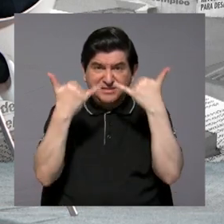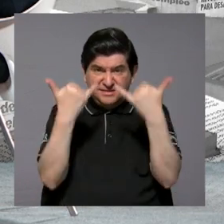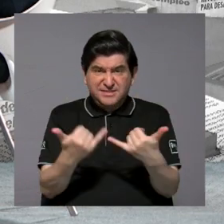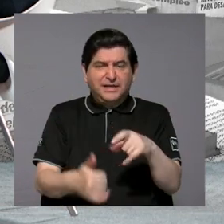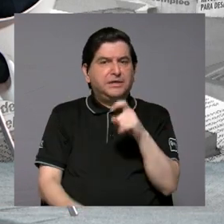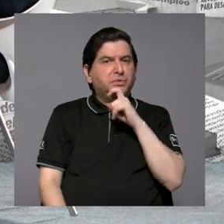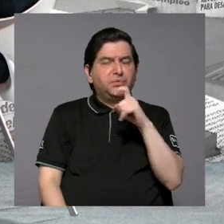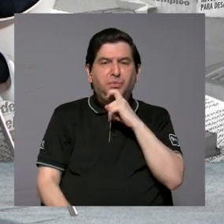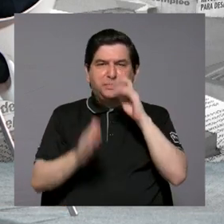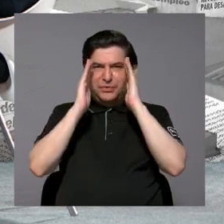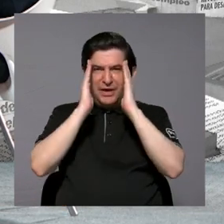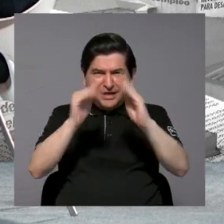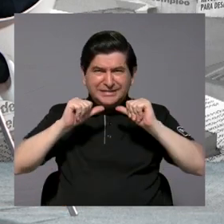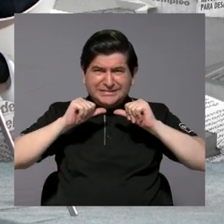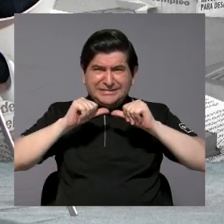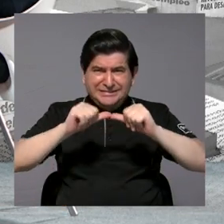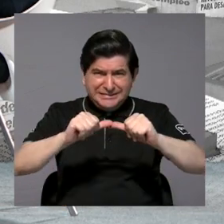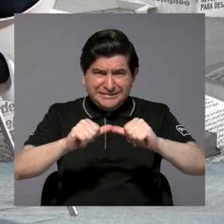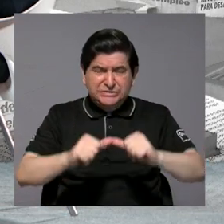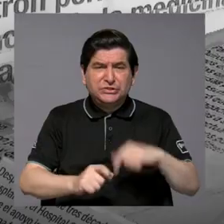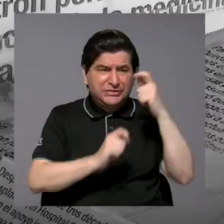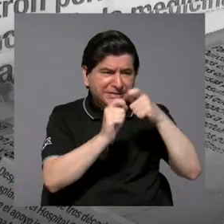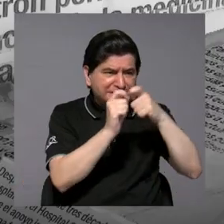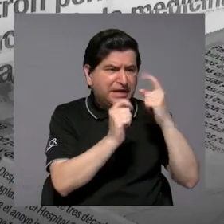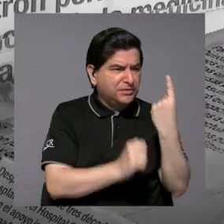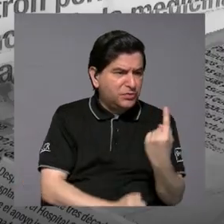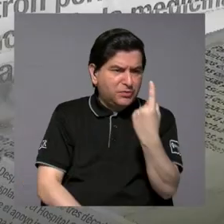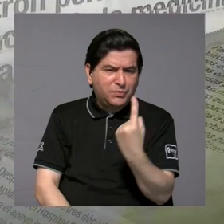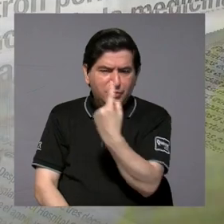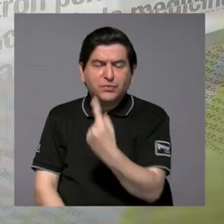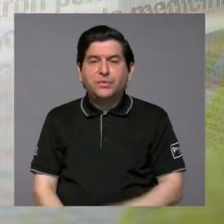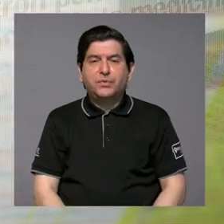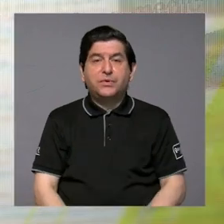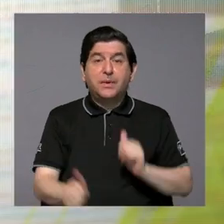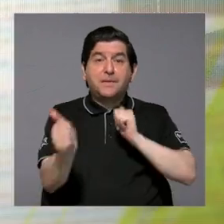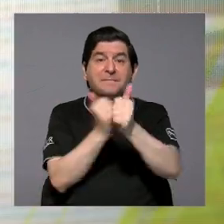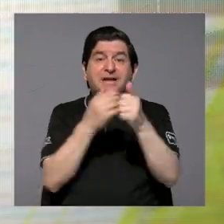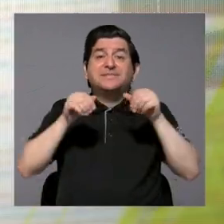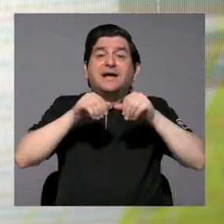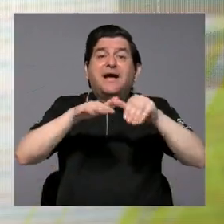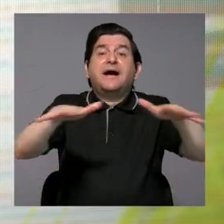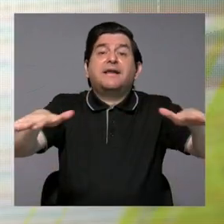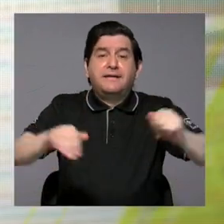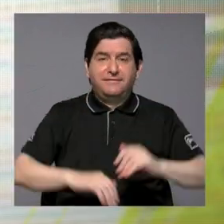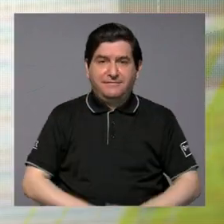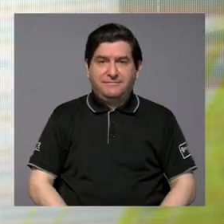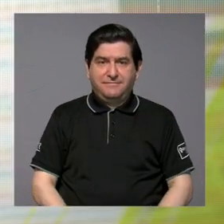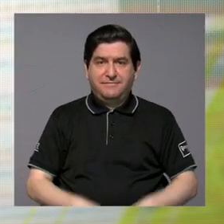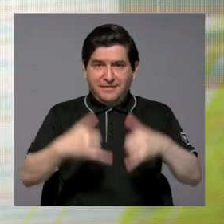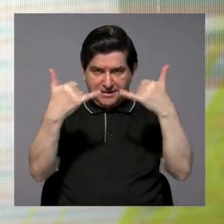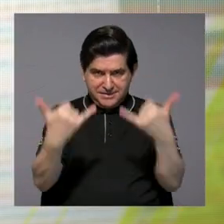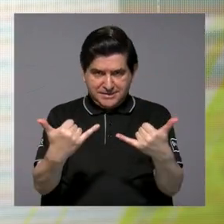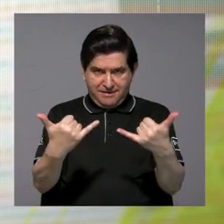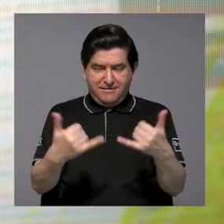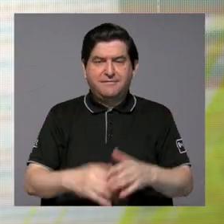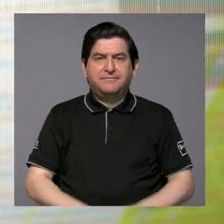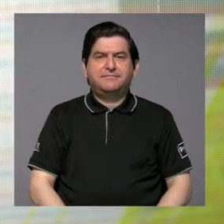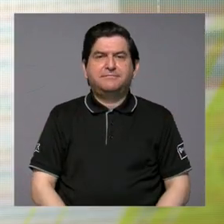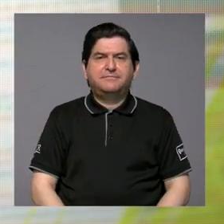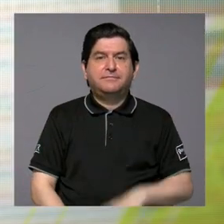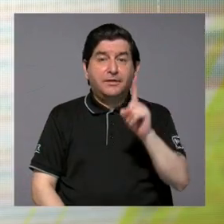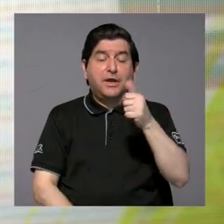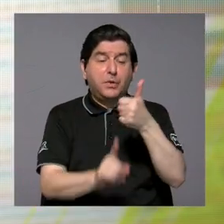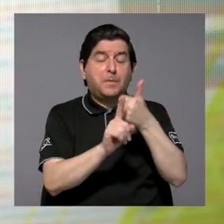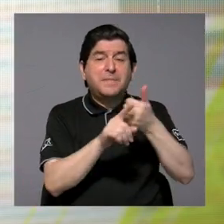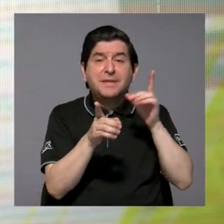cuesta darles un seguimiento personalizado entonces hemos trascendido a redes ahora ya dentro de un de un